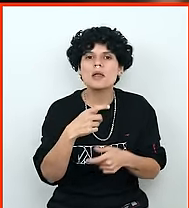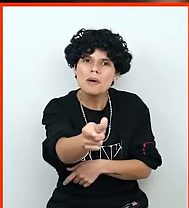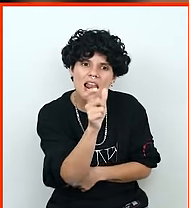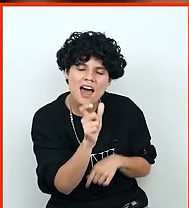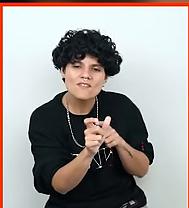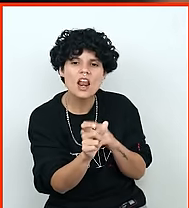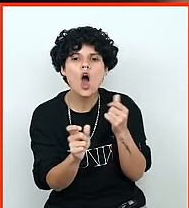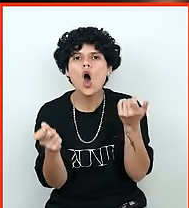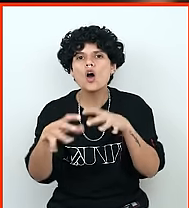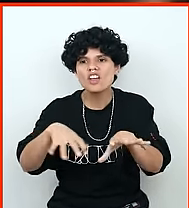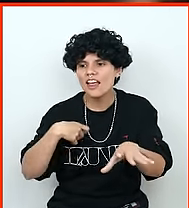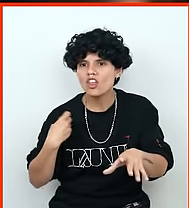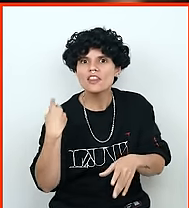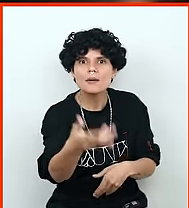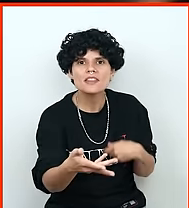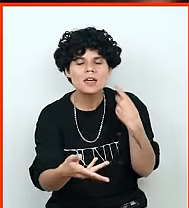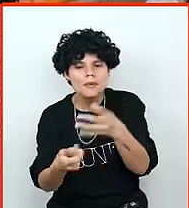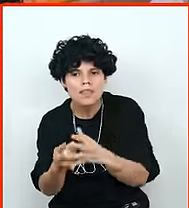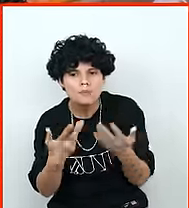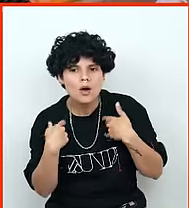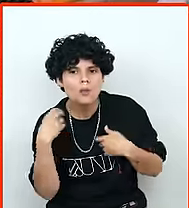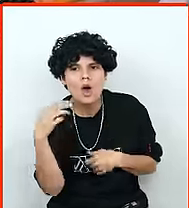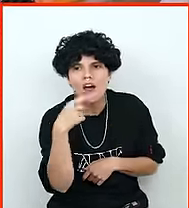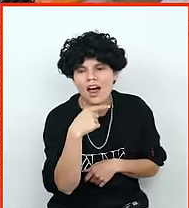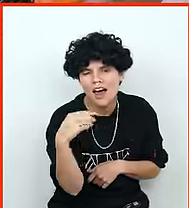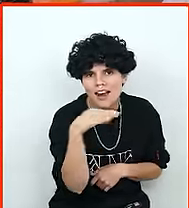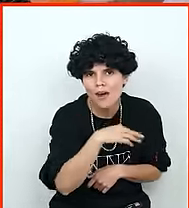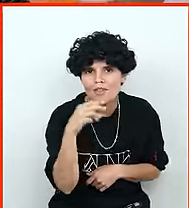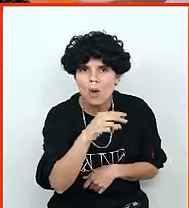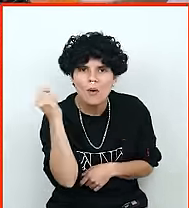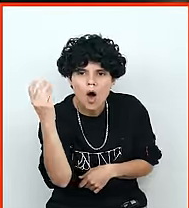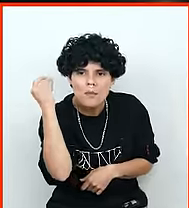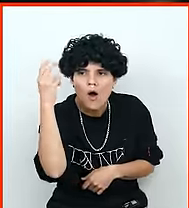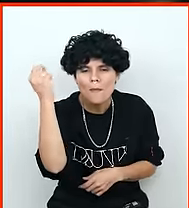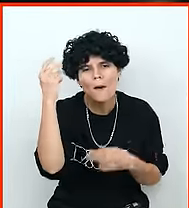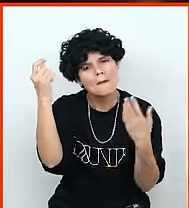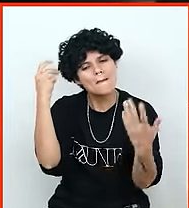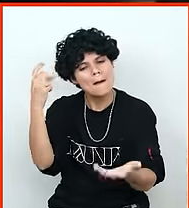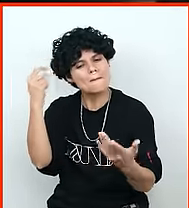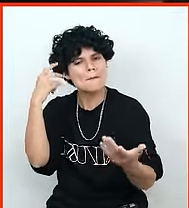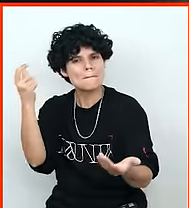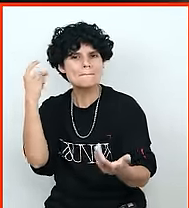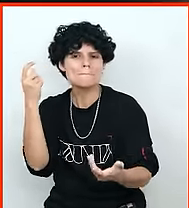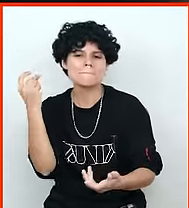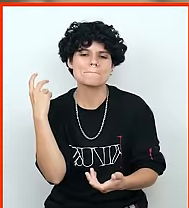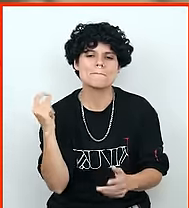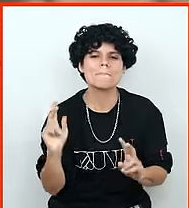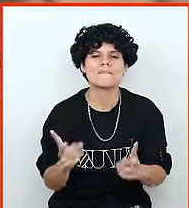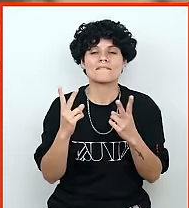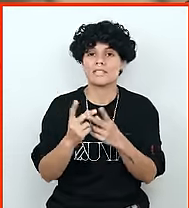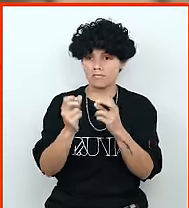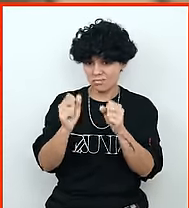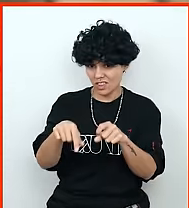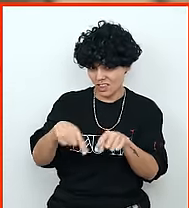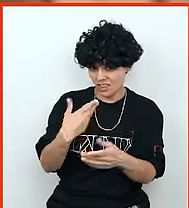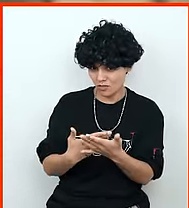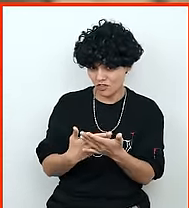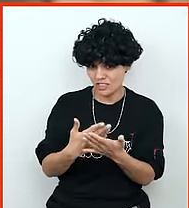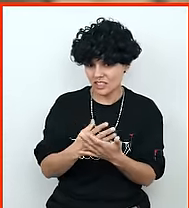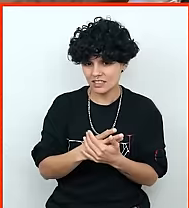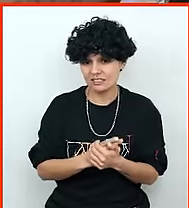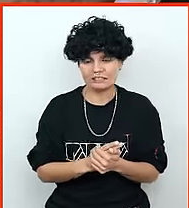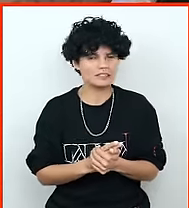pues, dame una palabra, anda tirándome objetos, ¿cachai? Es como ver realmente la rapidez del cerebro y cómo te desenvolvía en el momento. Porque... Claro. Podía hacer un